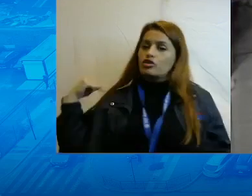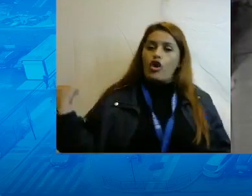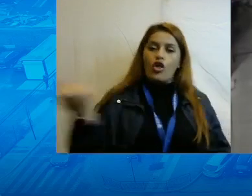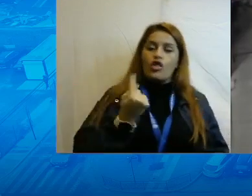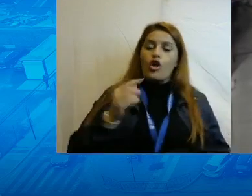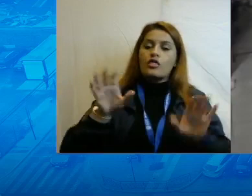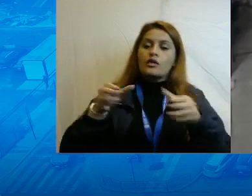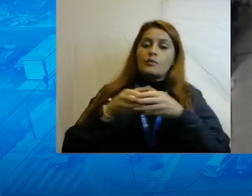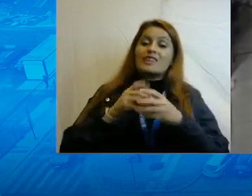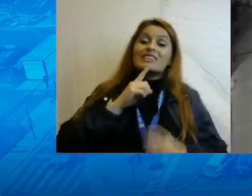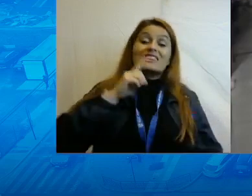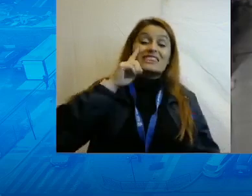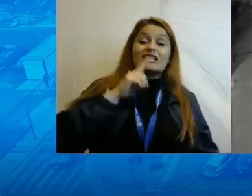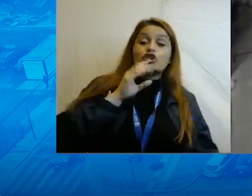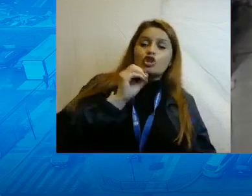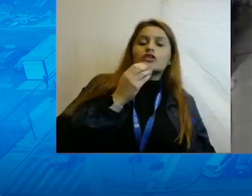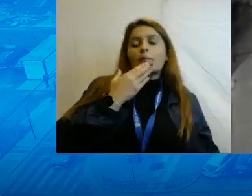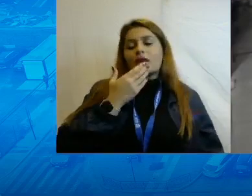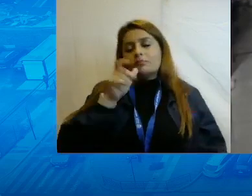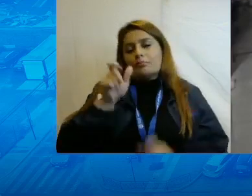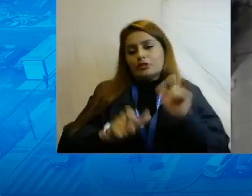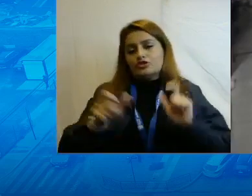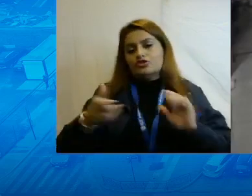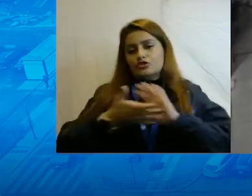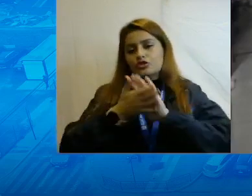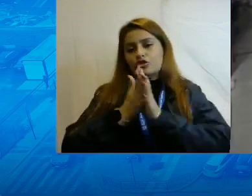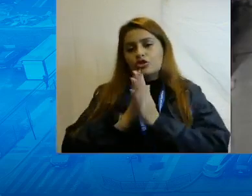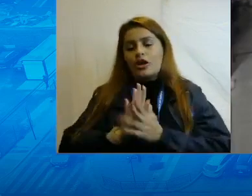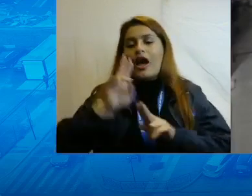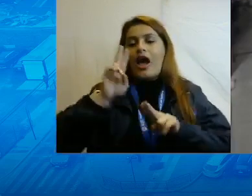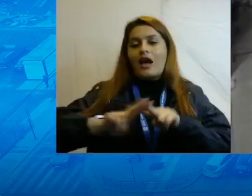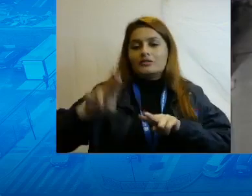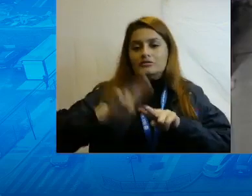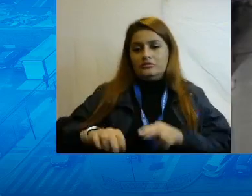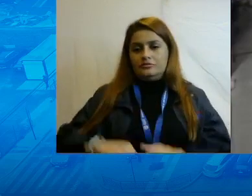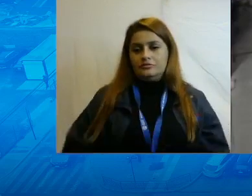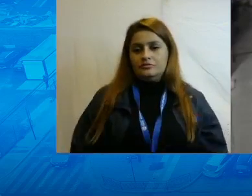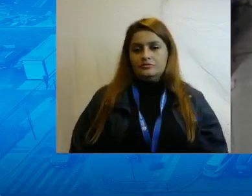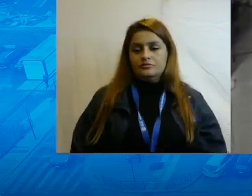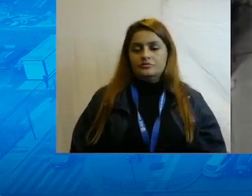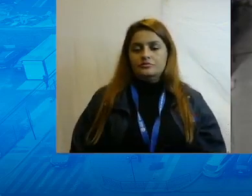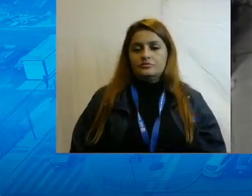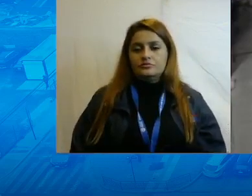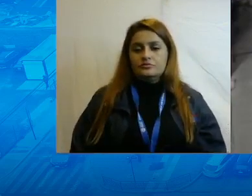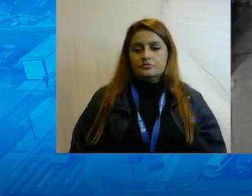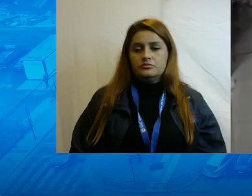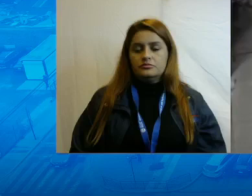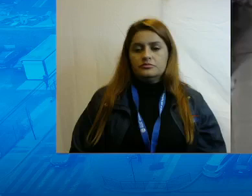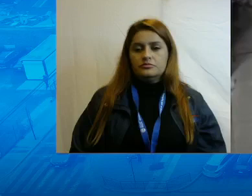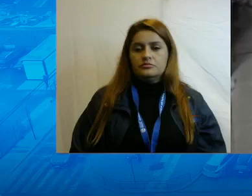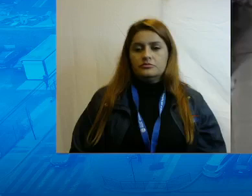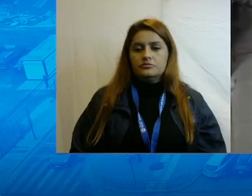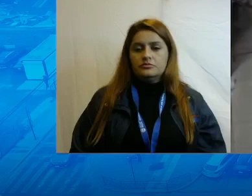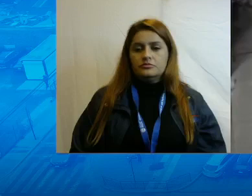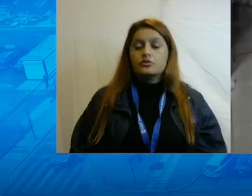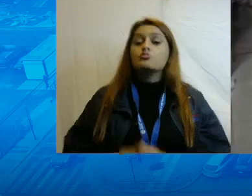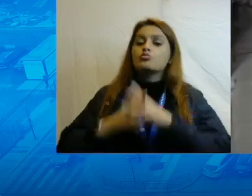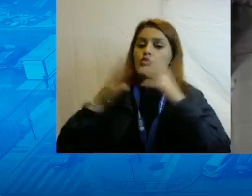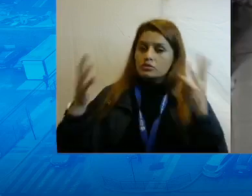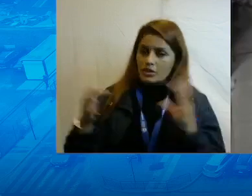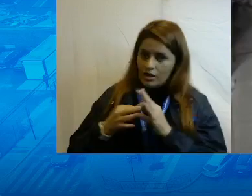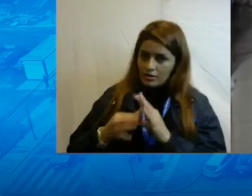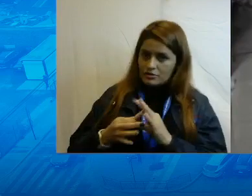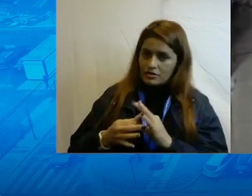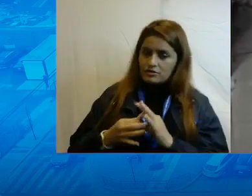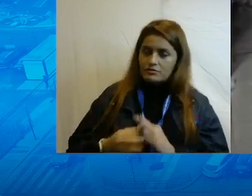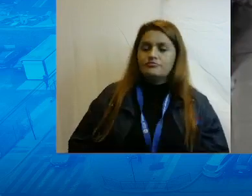supuesto de don Tito y de todo el directorio, ¿no es cierto?, lo que han hecho ustedes por nosotros. Gracias. Muchas gracias por